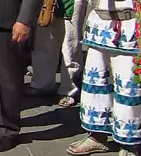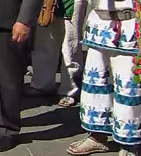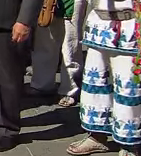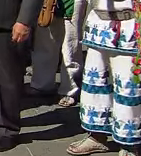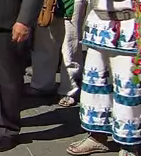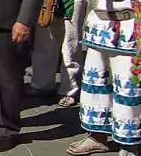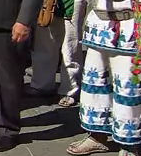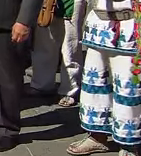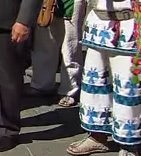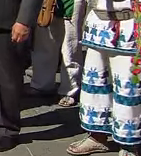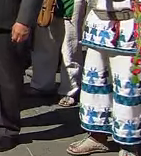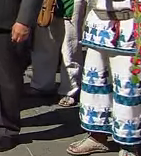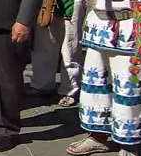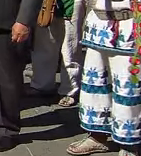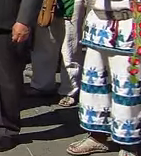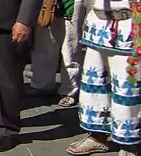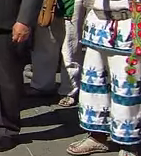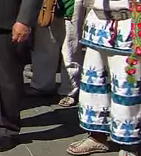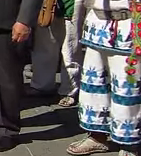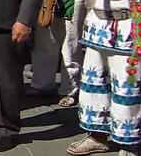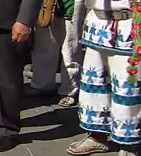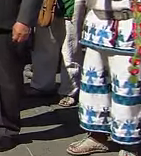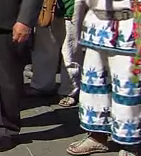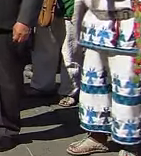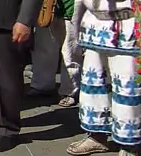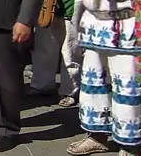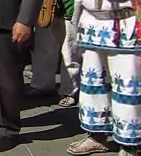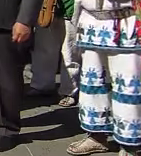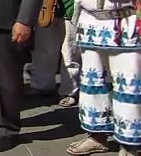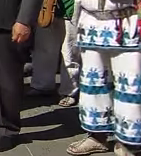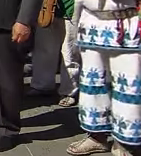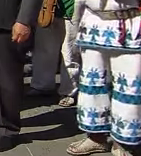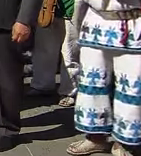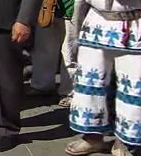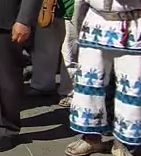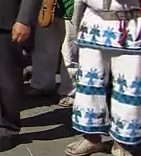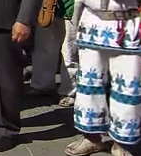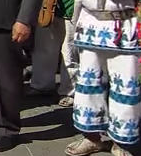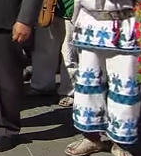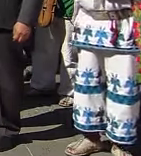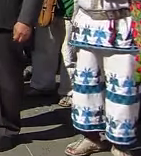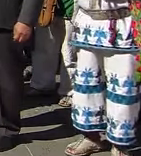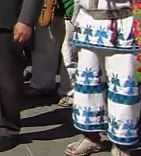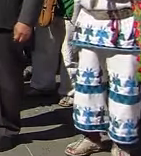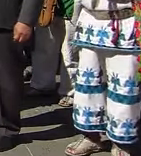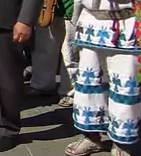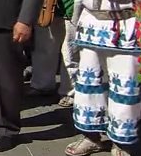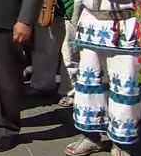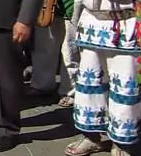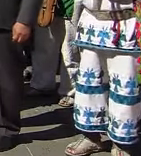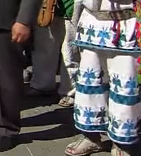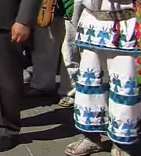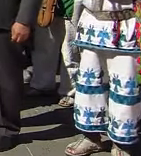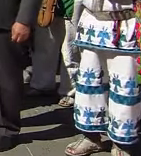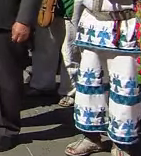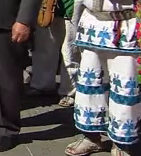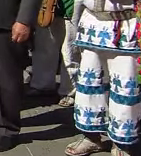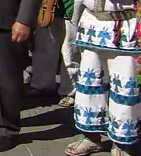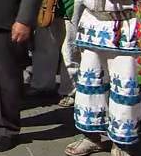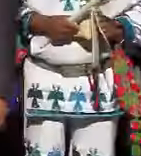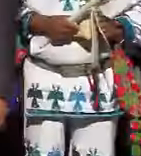Beatriz, importantísimo que estuvieras presente para nosotros, es sostener todo este